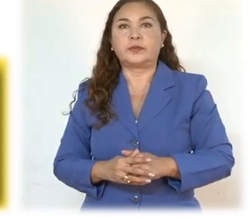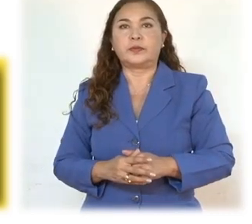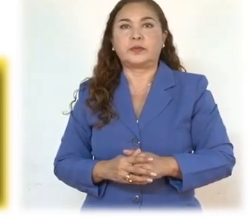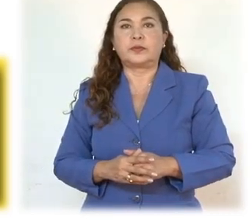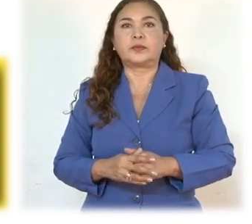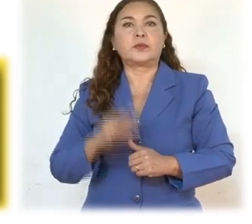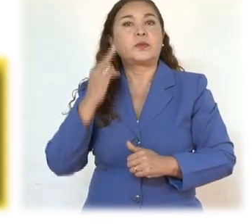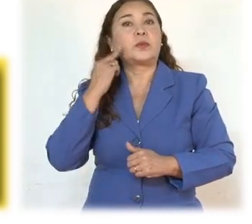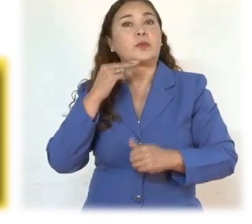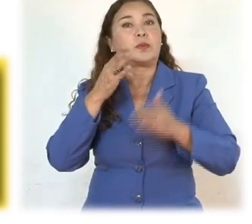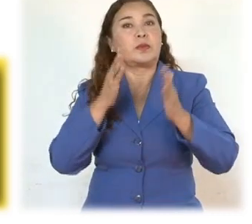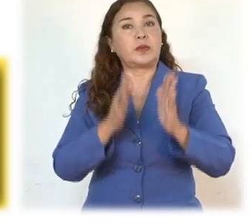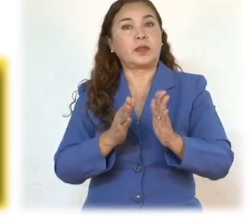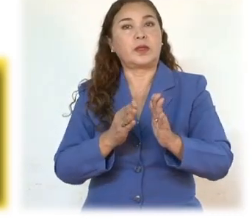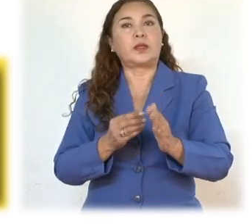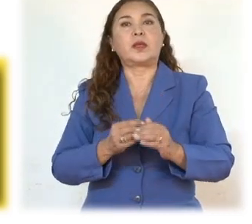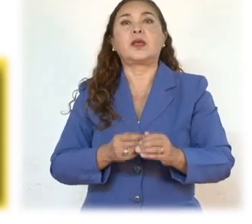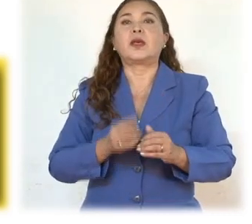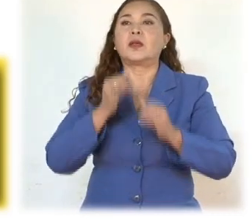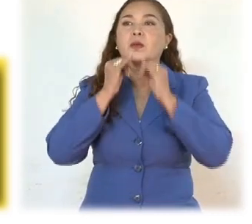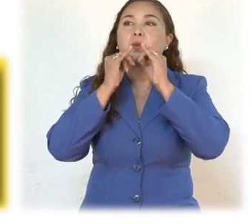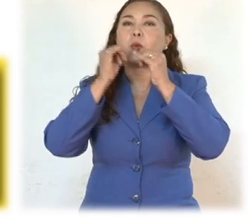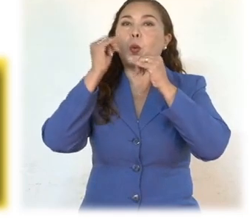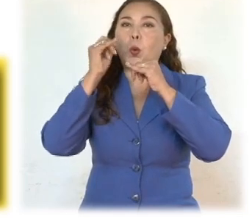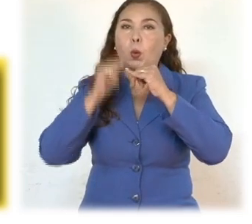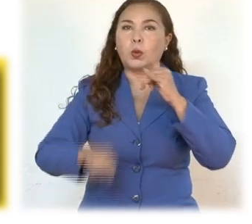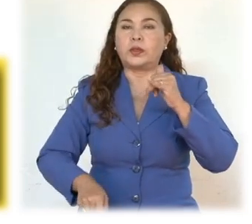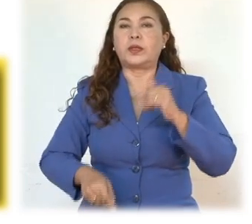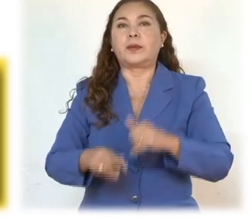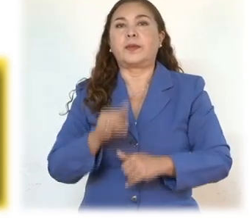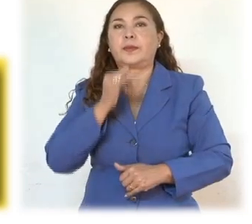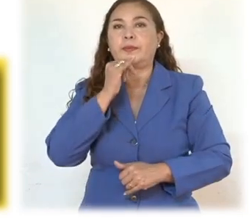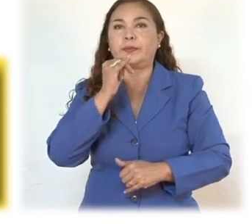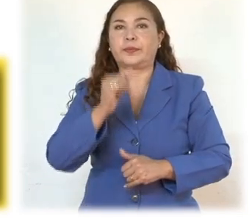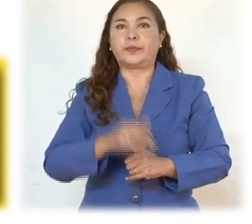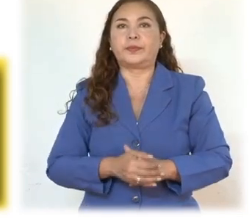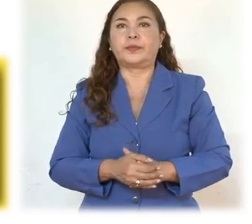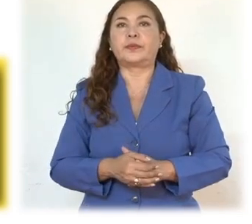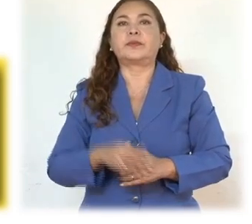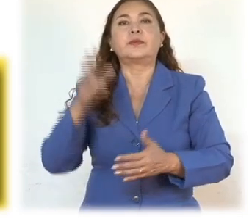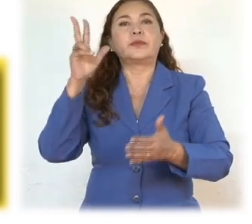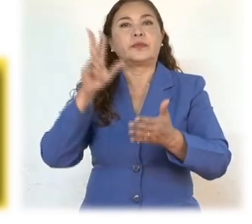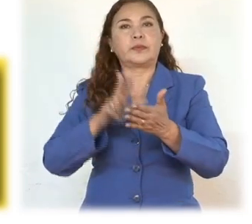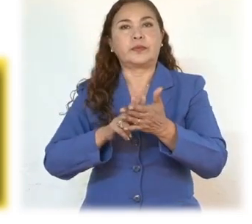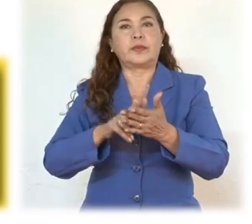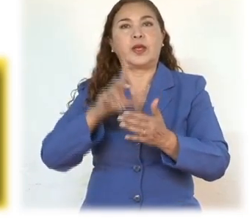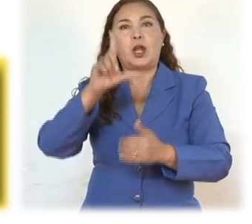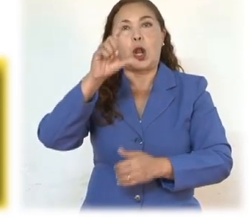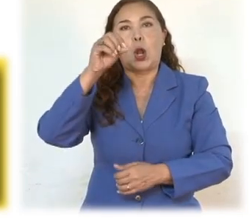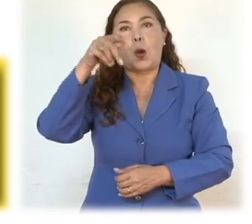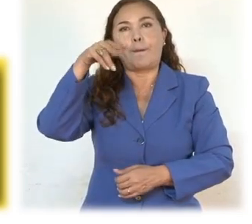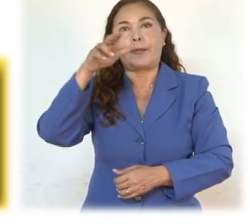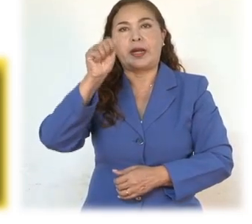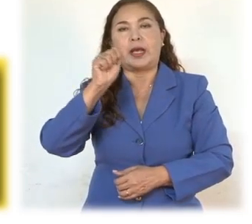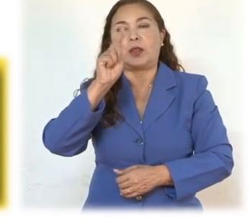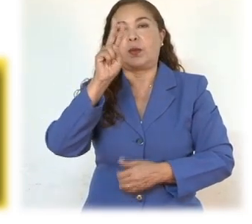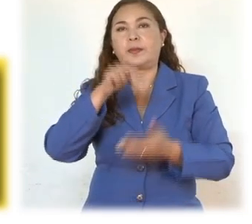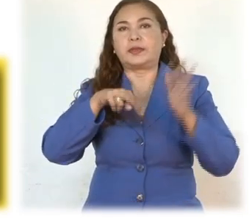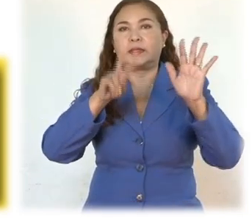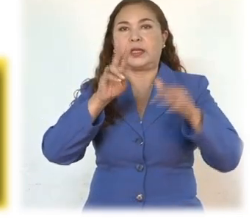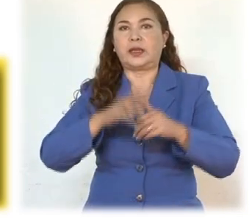1948 Bolívar dicta su última proclama promulgación lopna